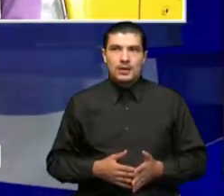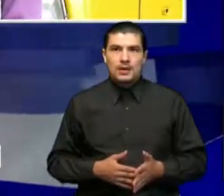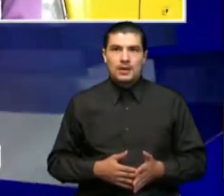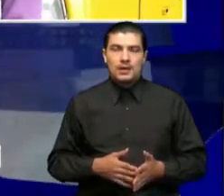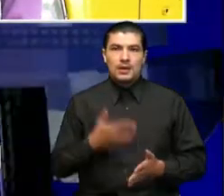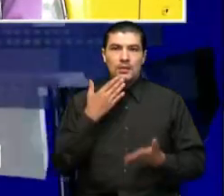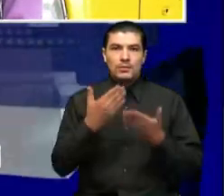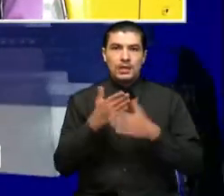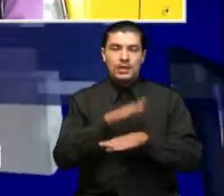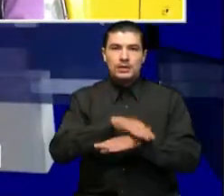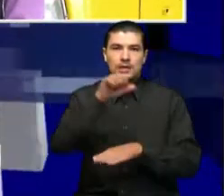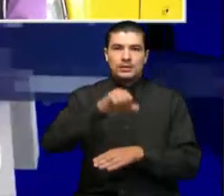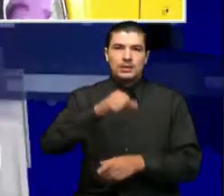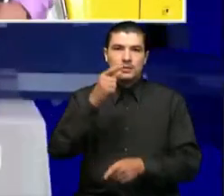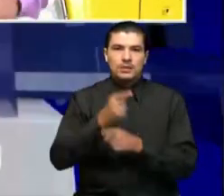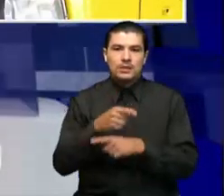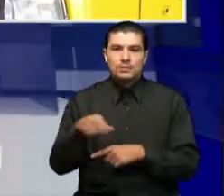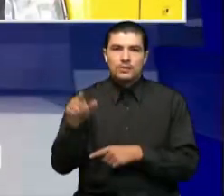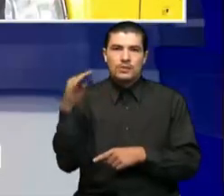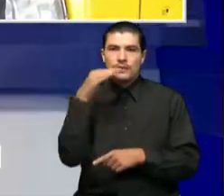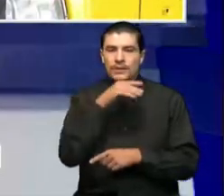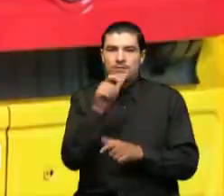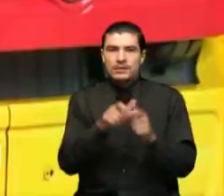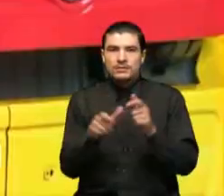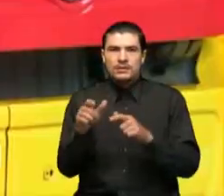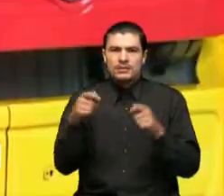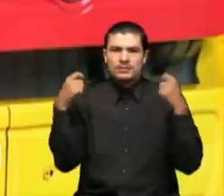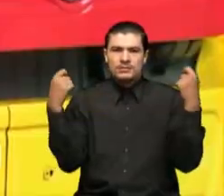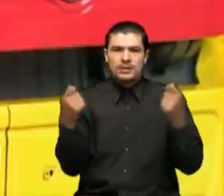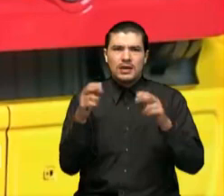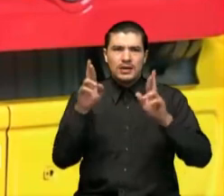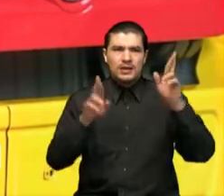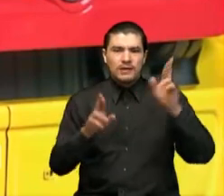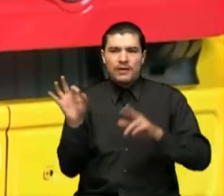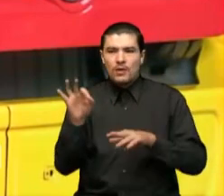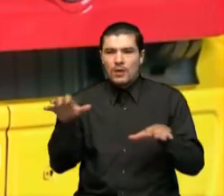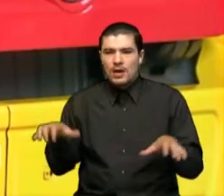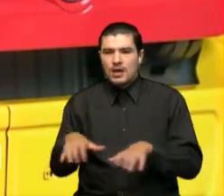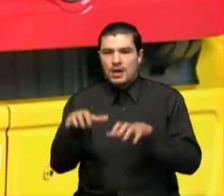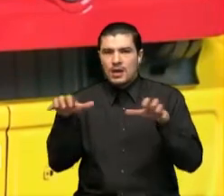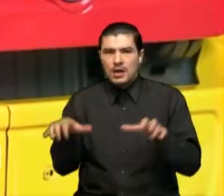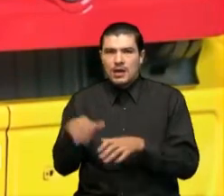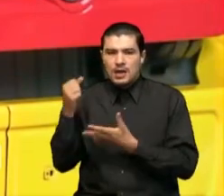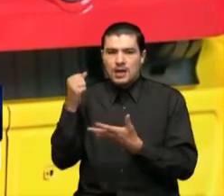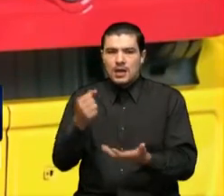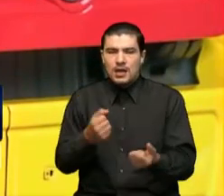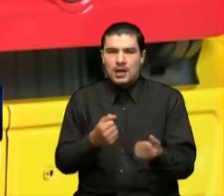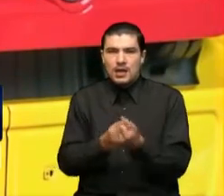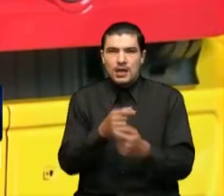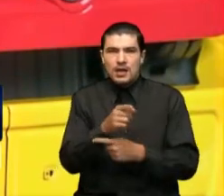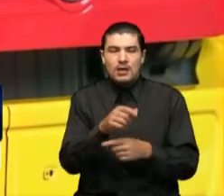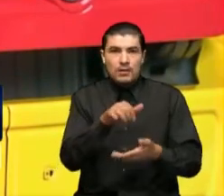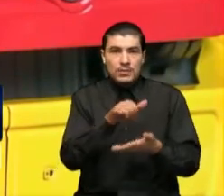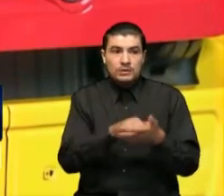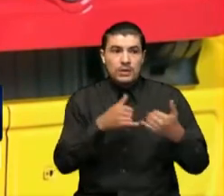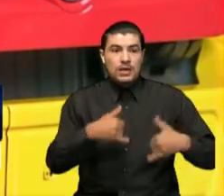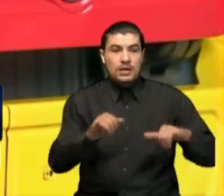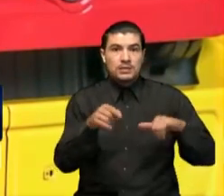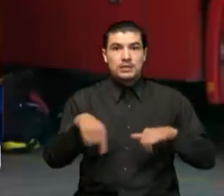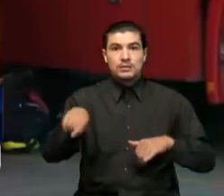buenas tardes al parecer son falsos funcionarios que ofrecen rifas y actividades para obtener recursos y de esa forma estafar a la